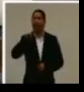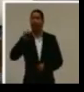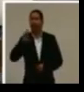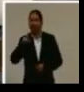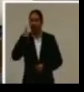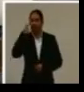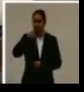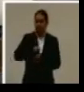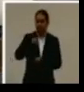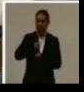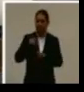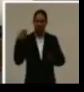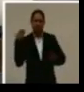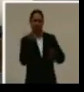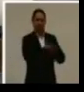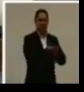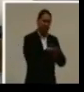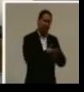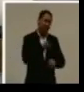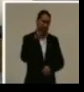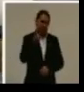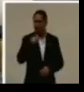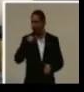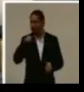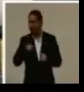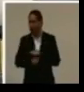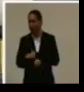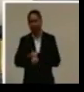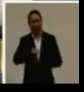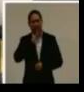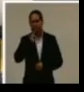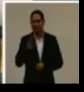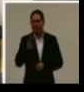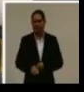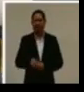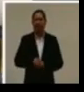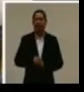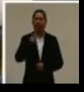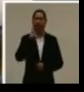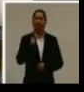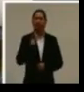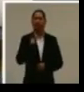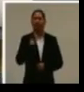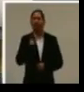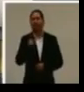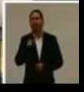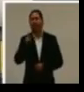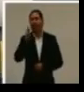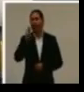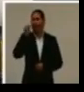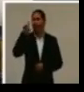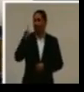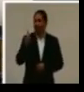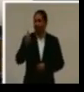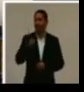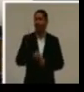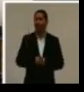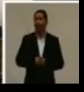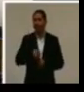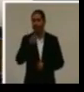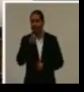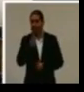el primer violentador que tengo que reconocer que lamentablemente pertenece al Partido de la Revolución Democrática, pero desde el Partido de la